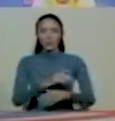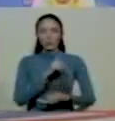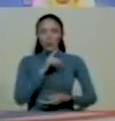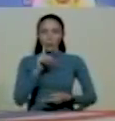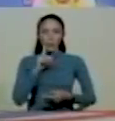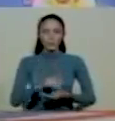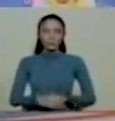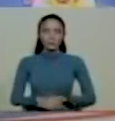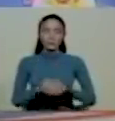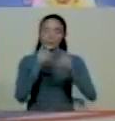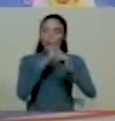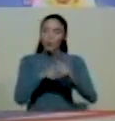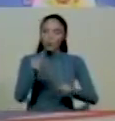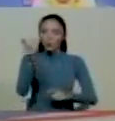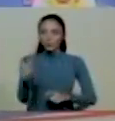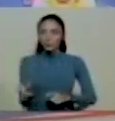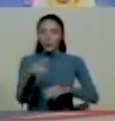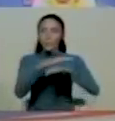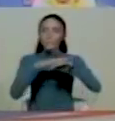compañero Hubert Roa, ministro